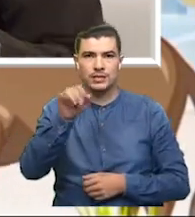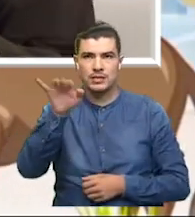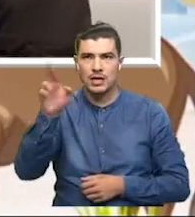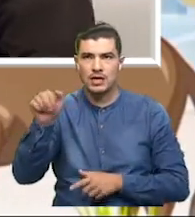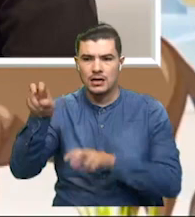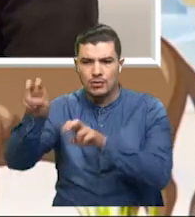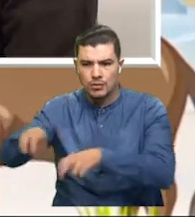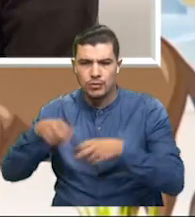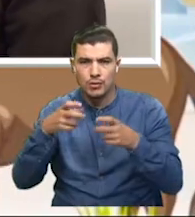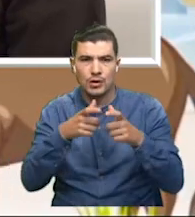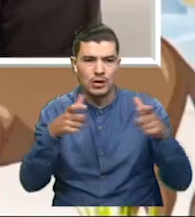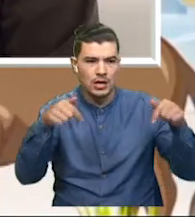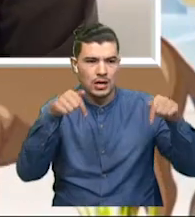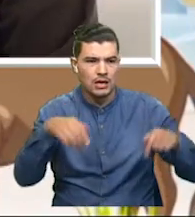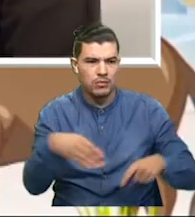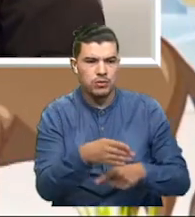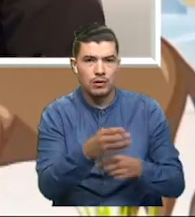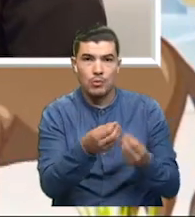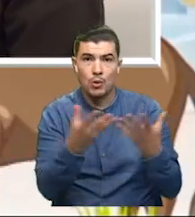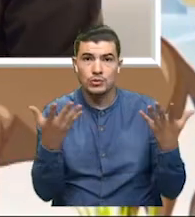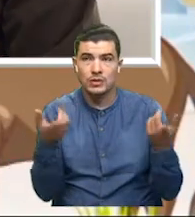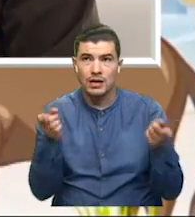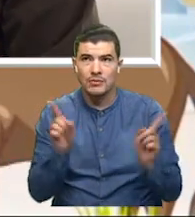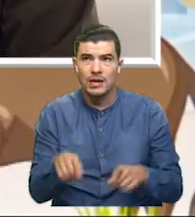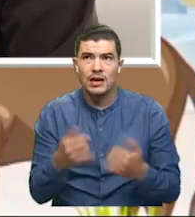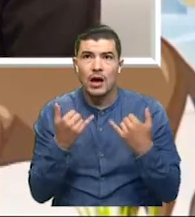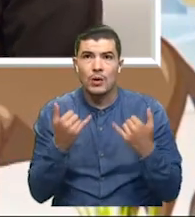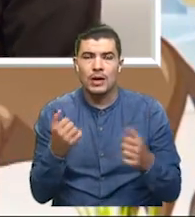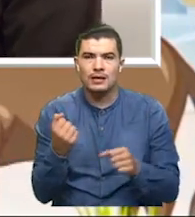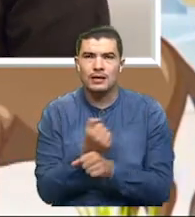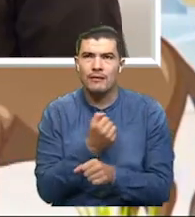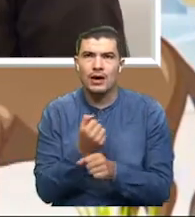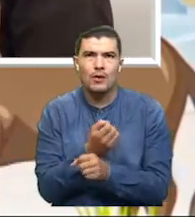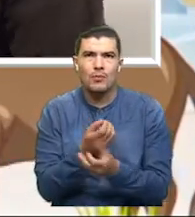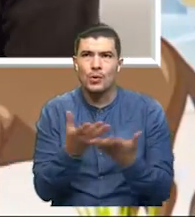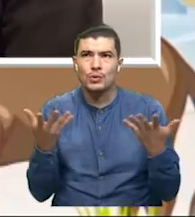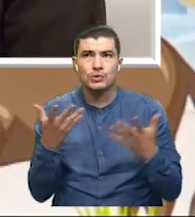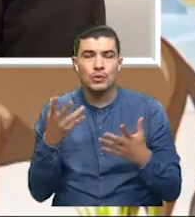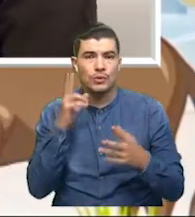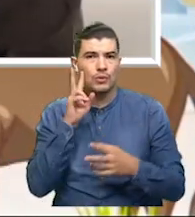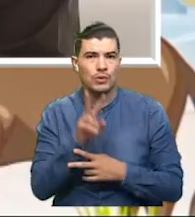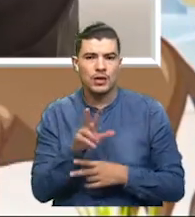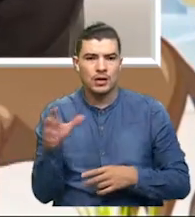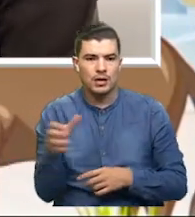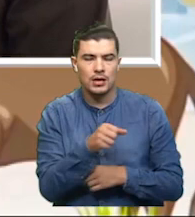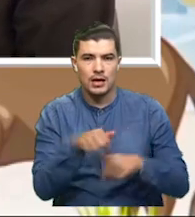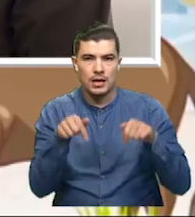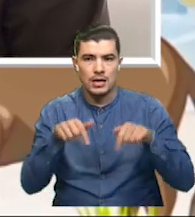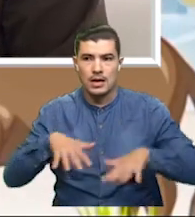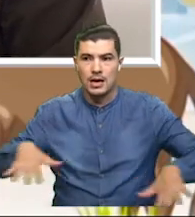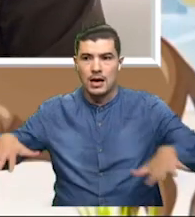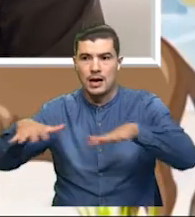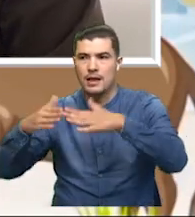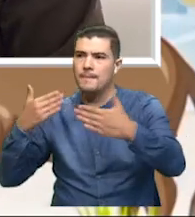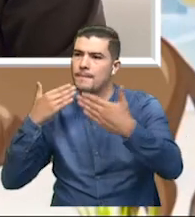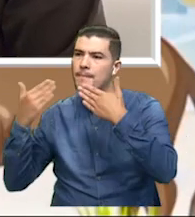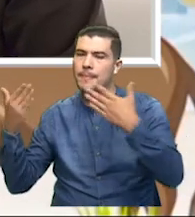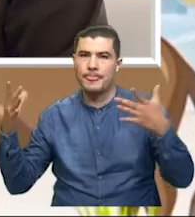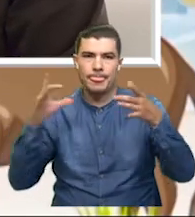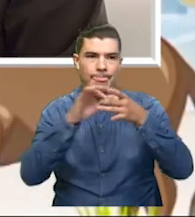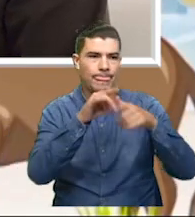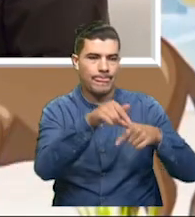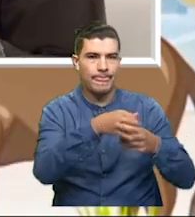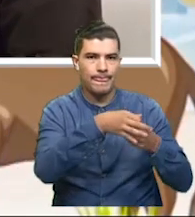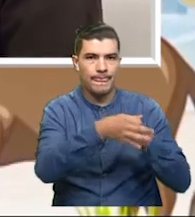es una despensa pecuaria de todo el país, y en ese trabajo articulado hemos logrado esa seguridad desde el plano rural, pero también desde la